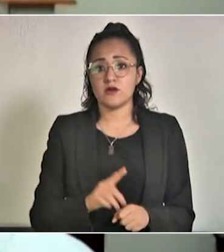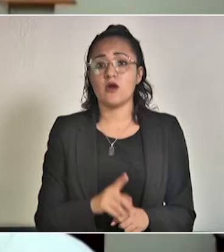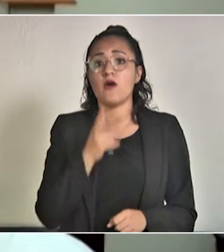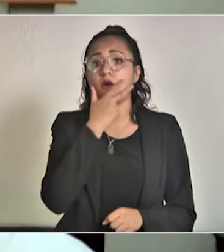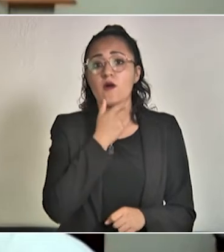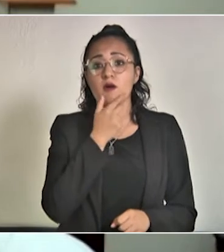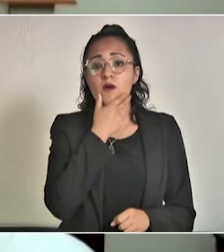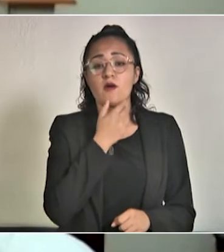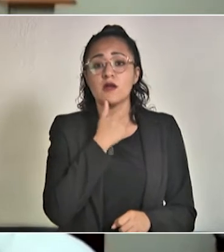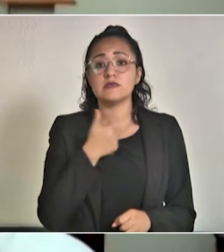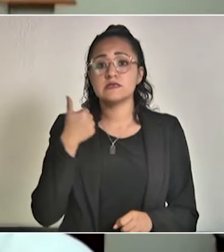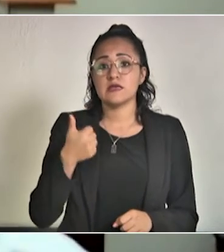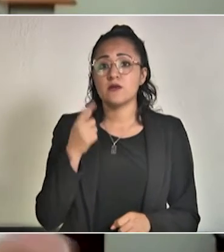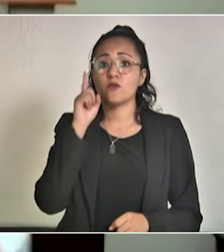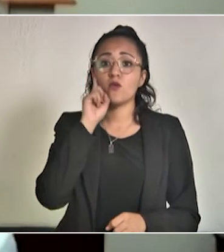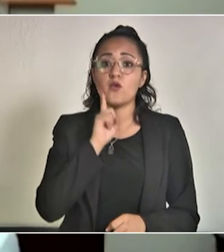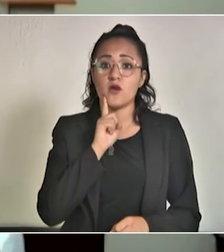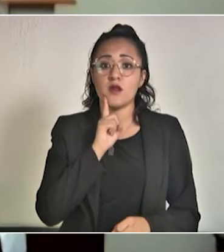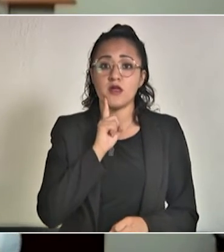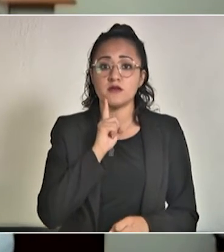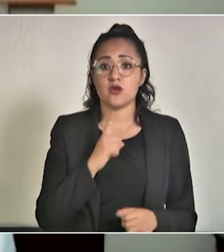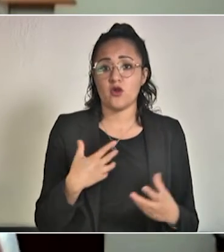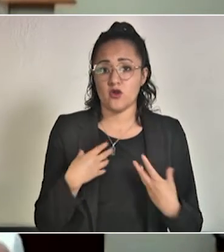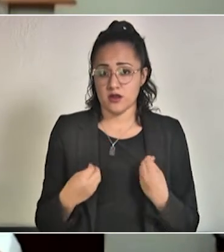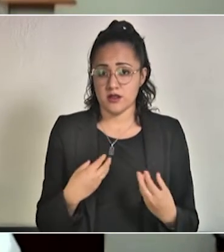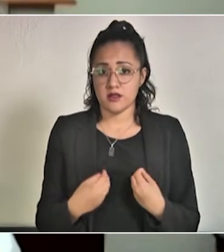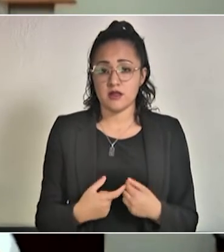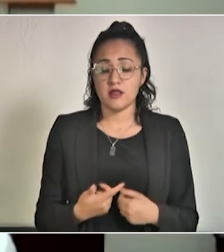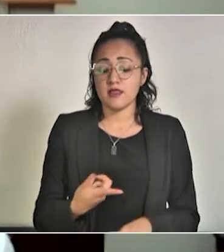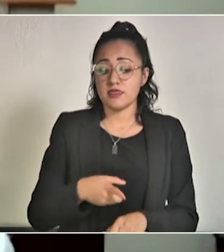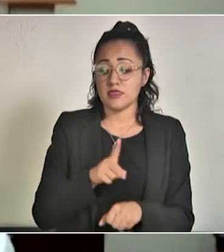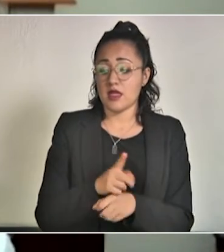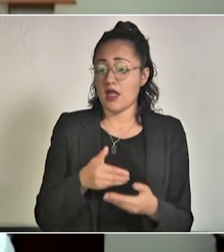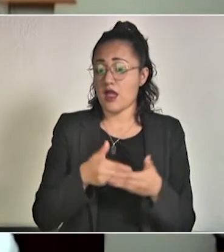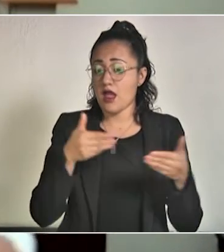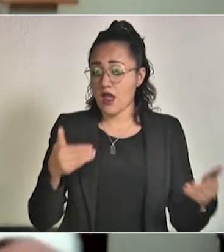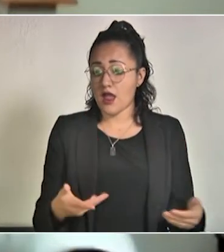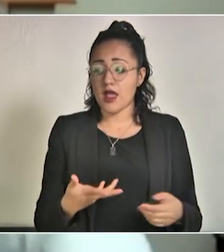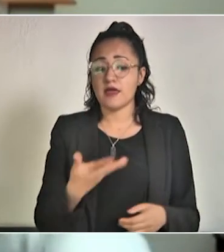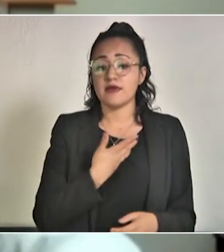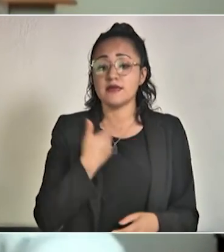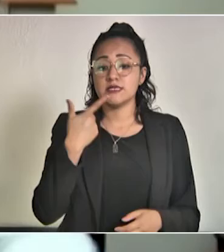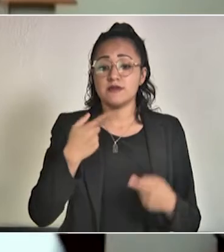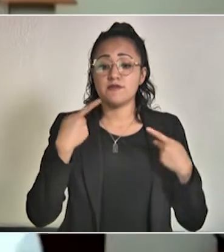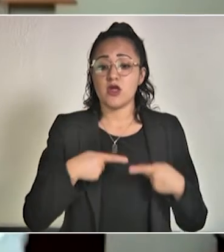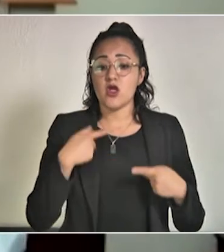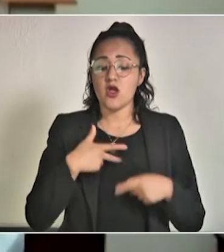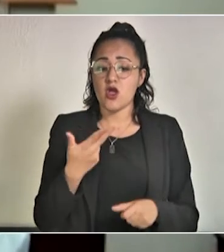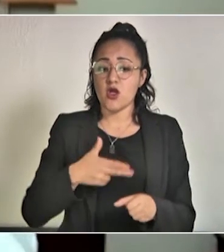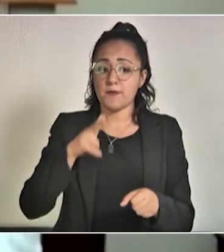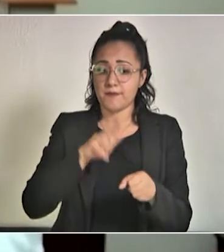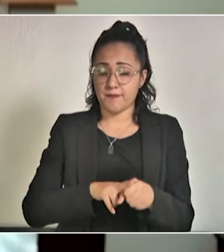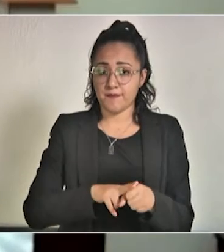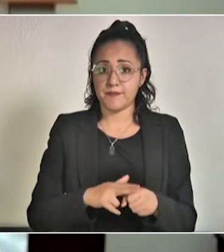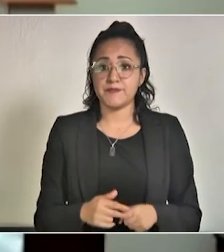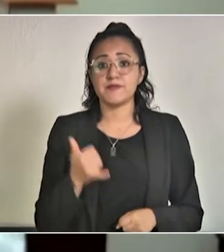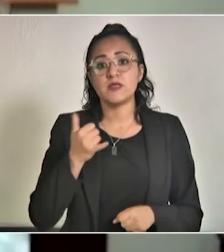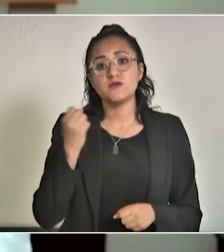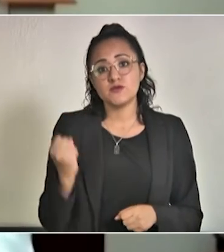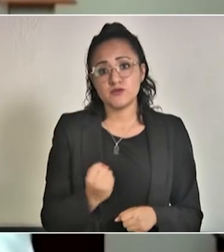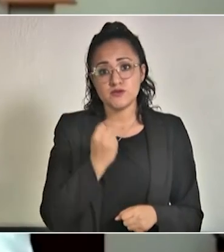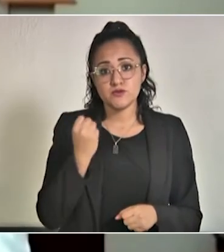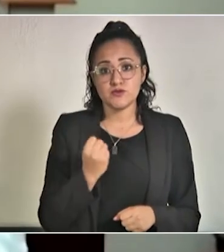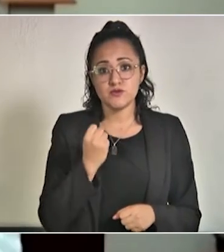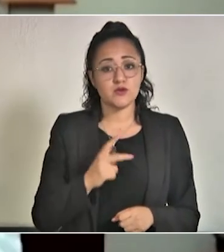hombres y seis son mujeres tenemos al día de hoy siete hospitalizados y afortunadamente